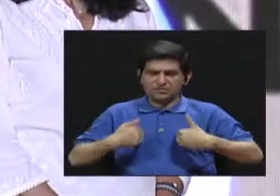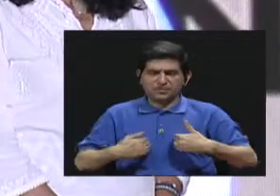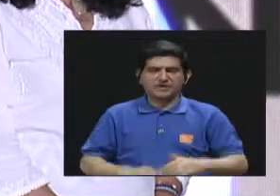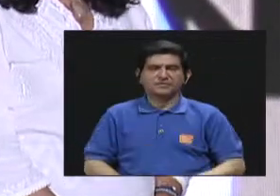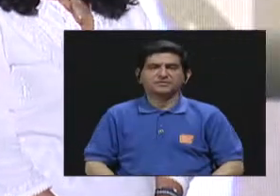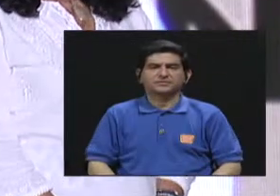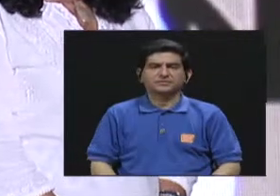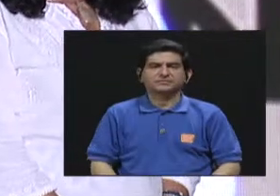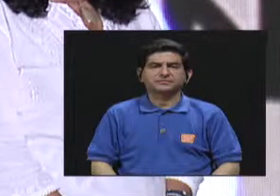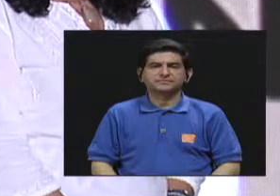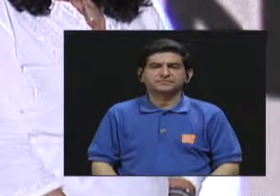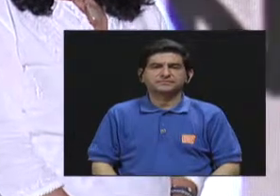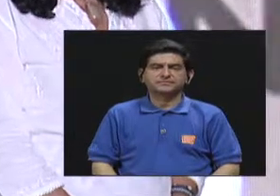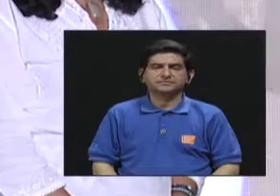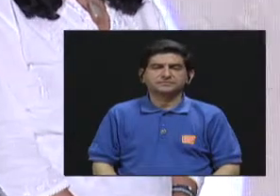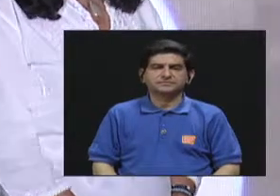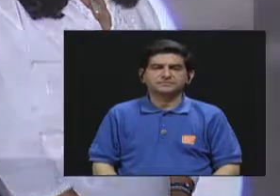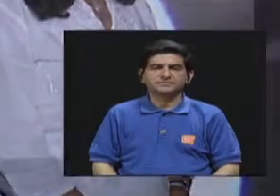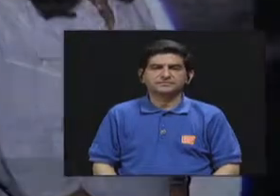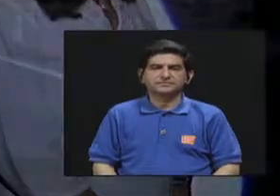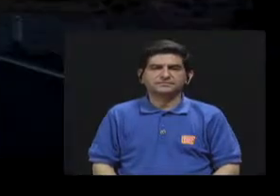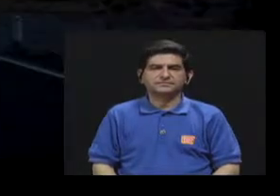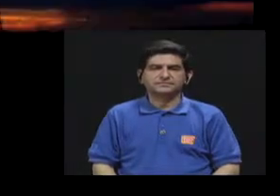por Santiago Estenu.